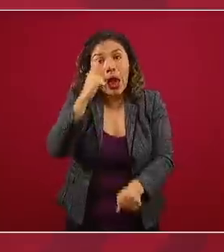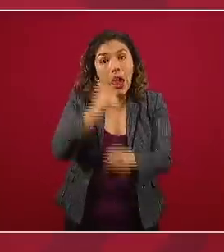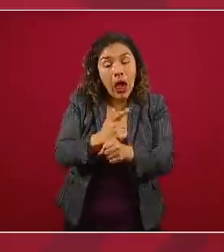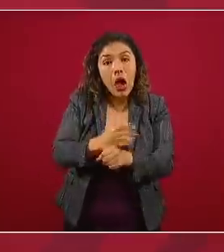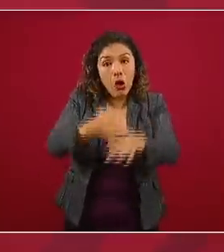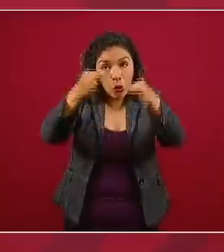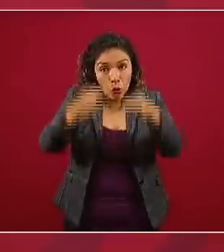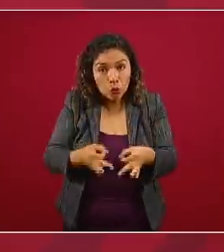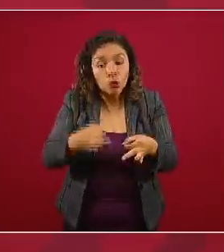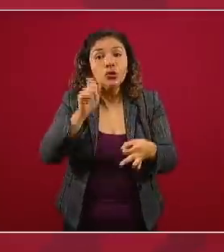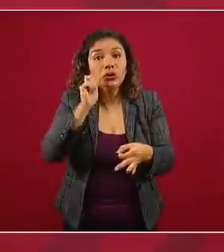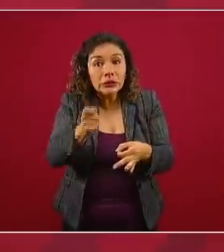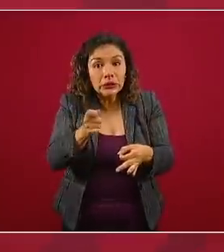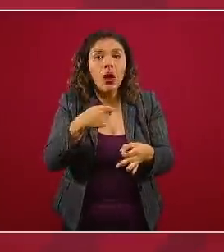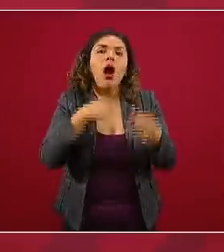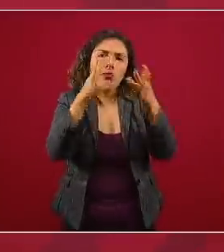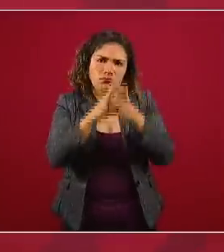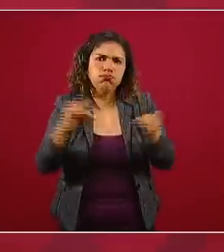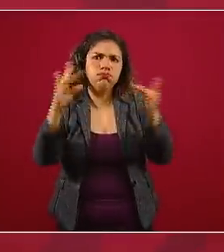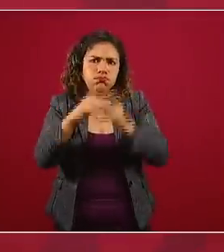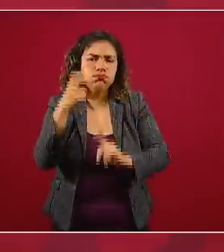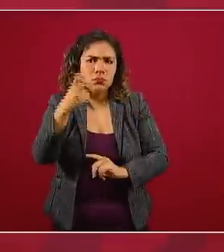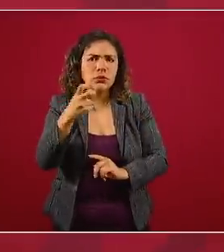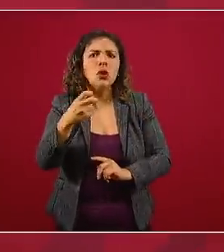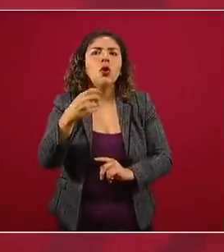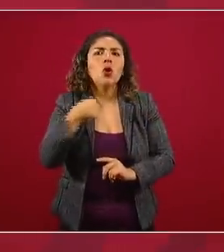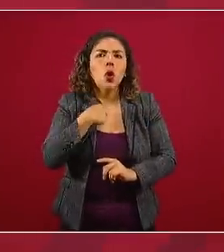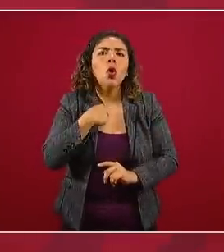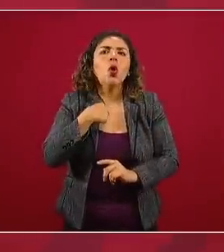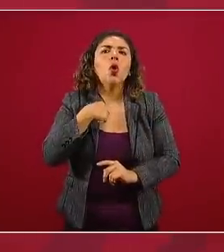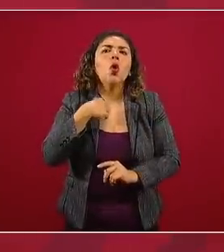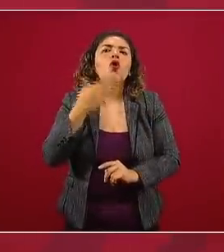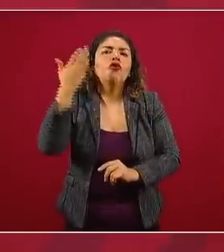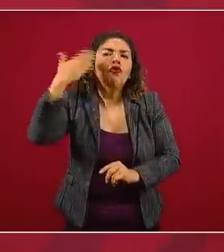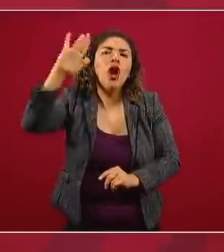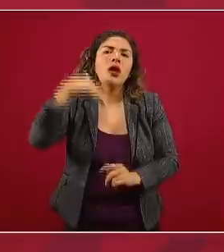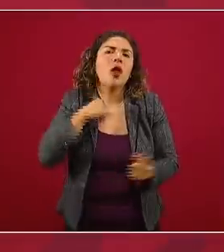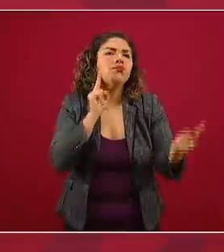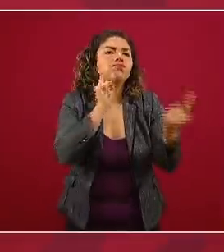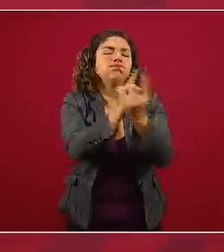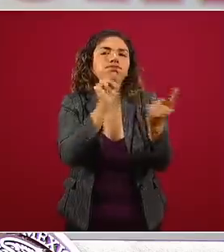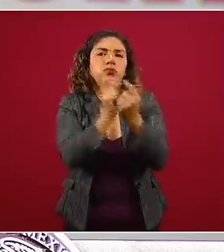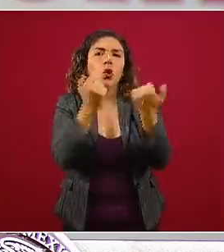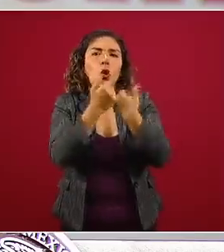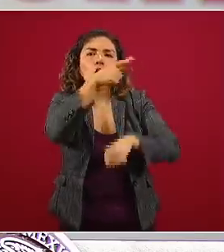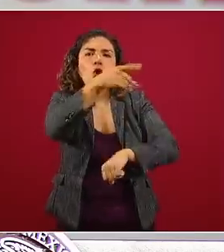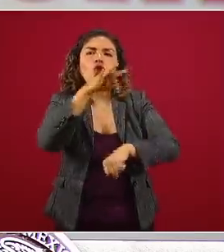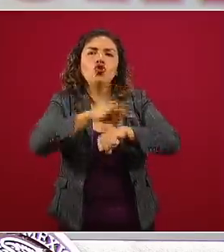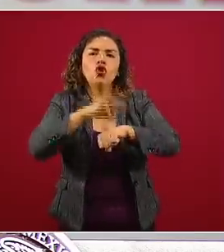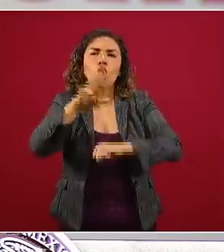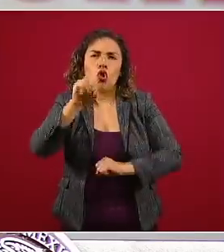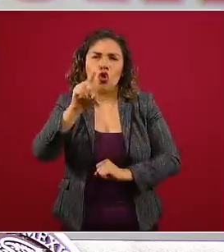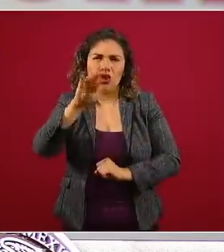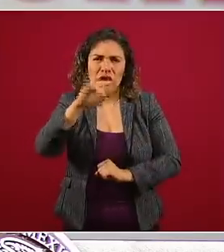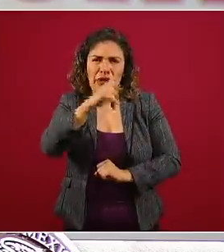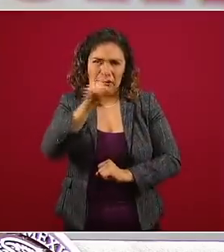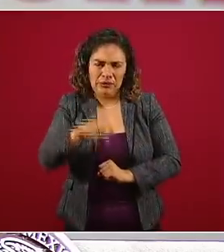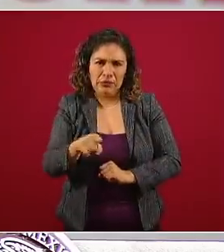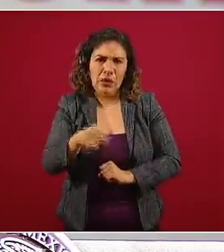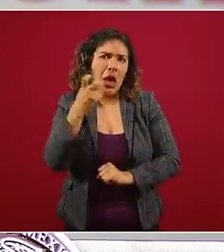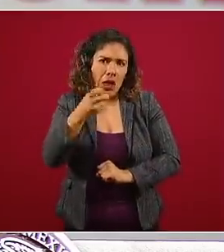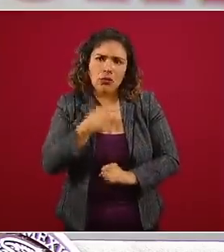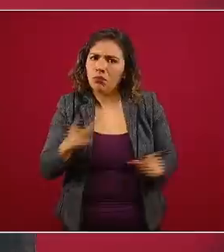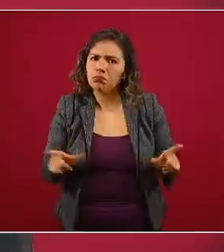circunstancial narrativa tuve ese privilegio de convivir con el doctor rodríguez ajenjo como mencionó